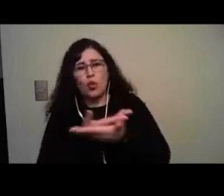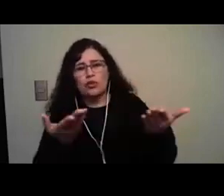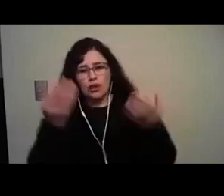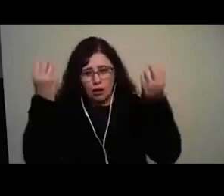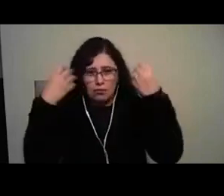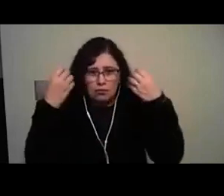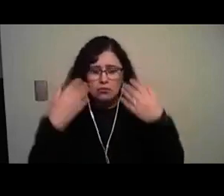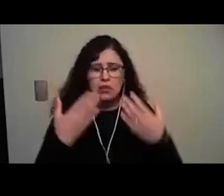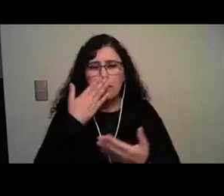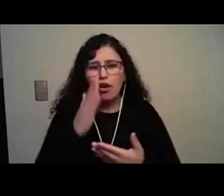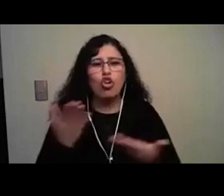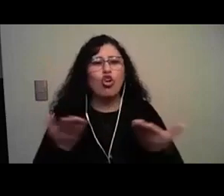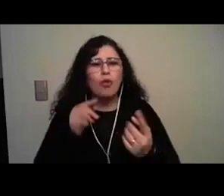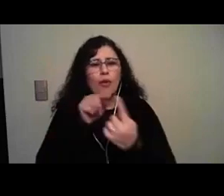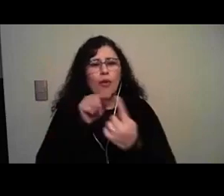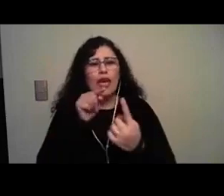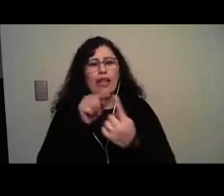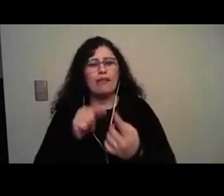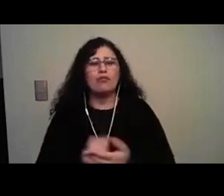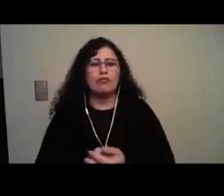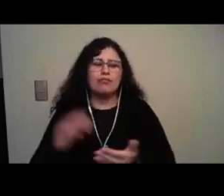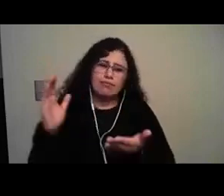poder lograr el objetivo de aprendizaje, ¿ok?